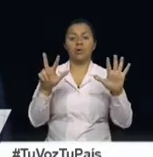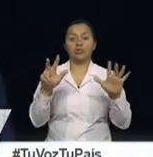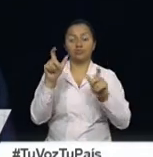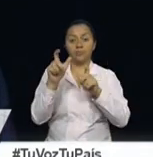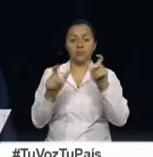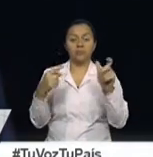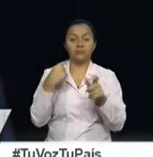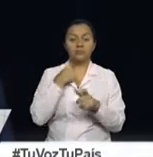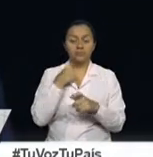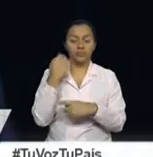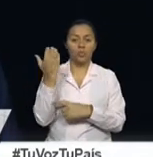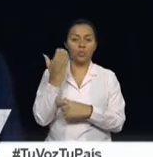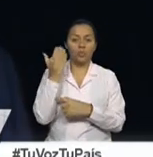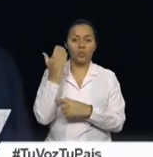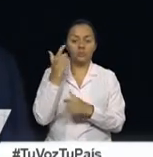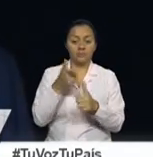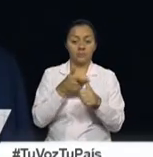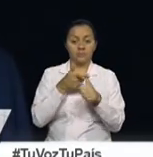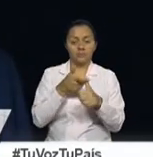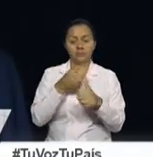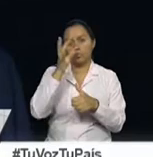en urgencia relativa que también están